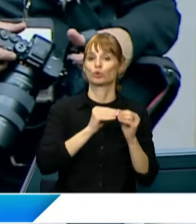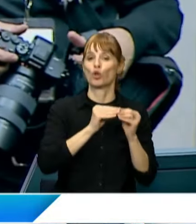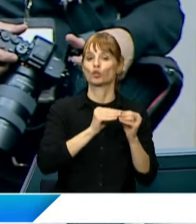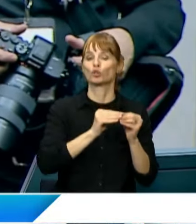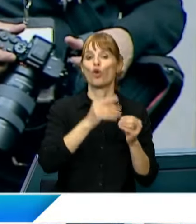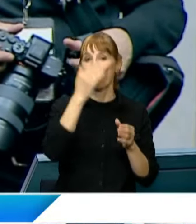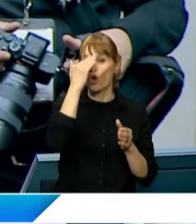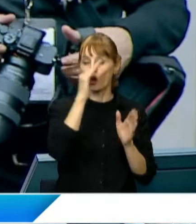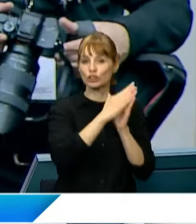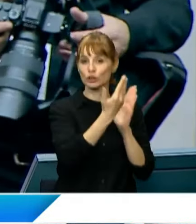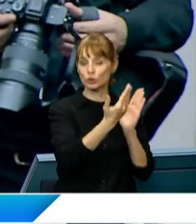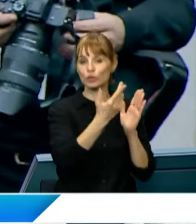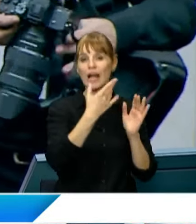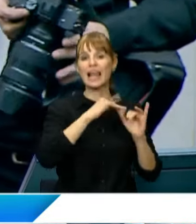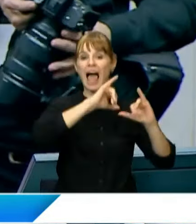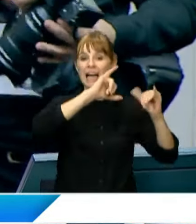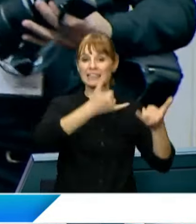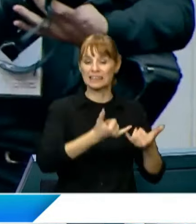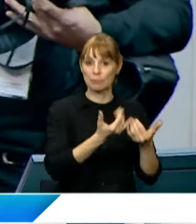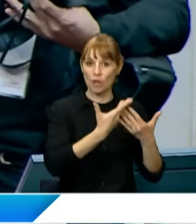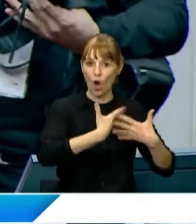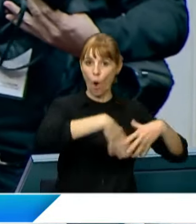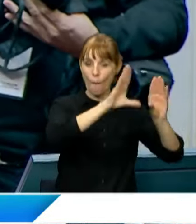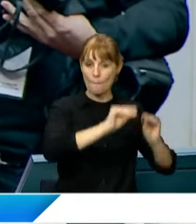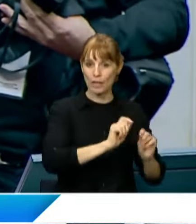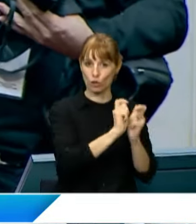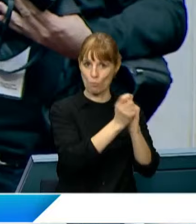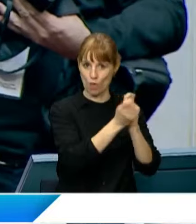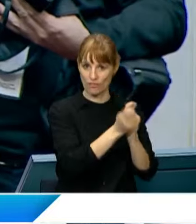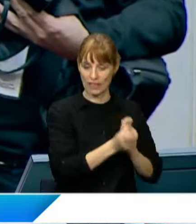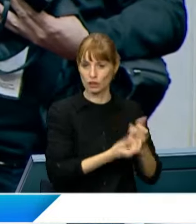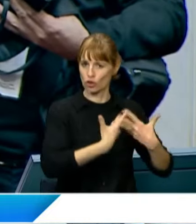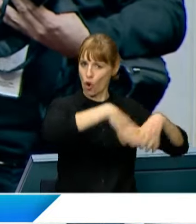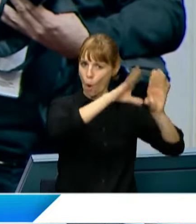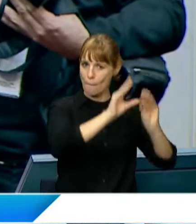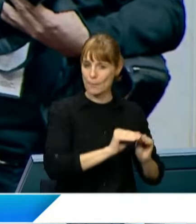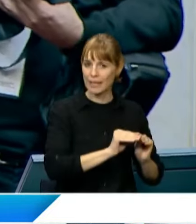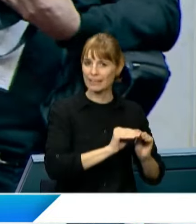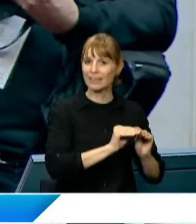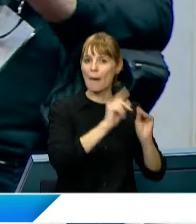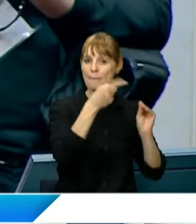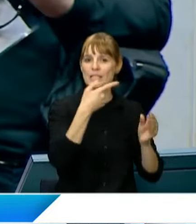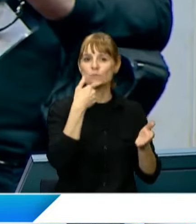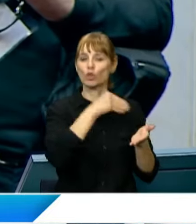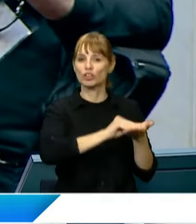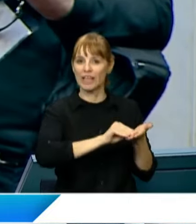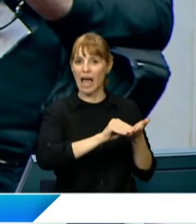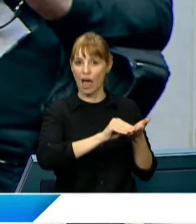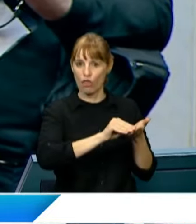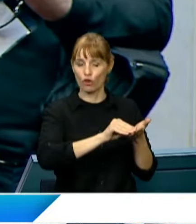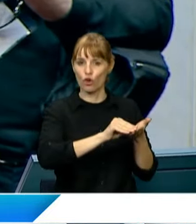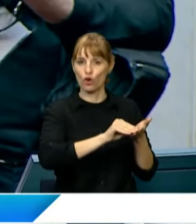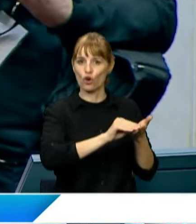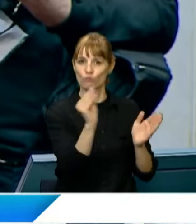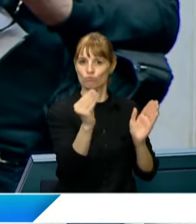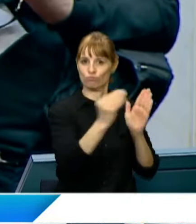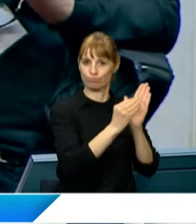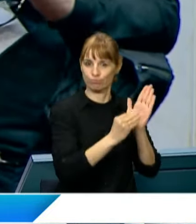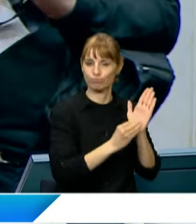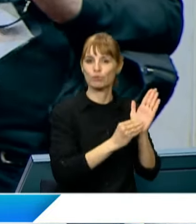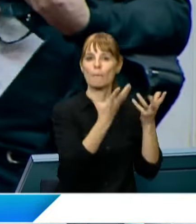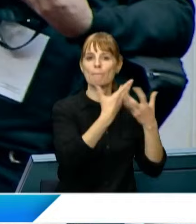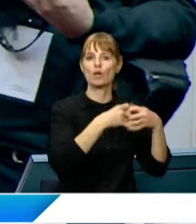el que se aceptan en su totalidad las modificaciones introducidas por el honorable Senado al